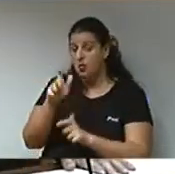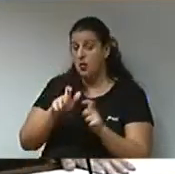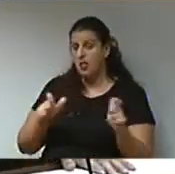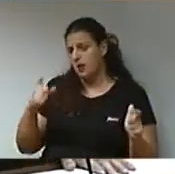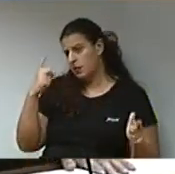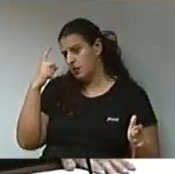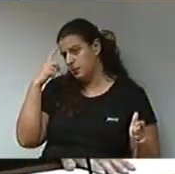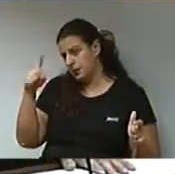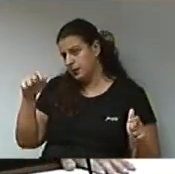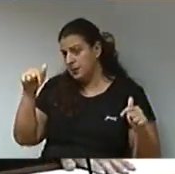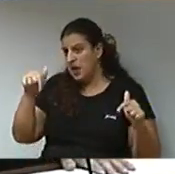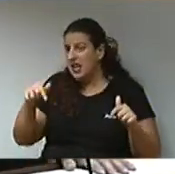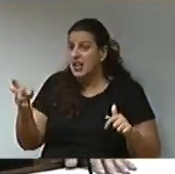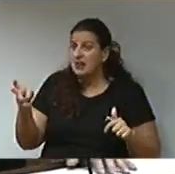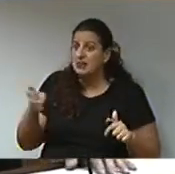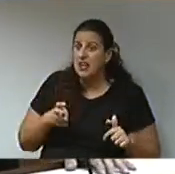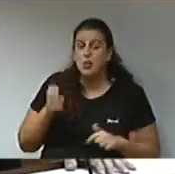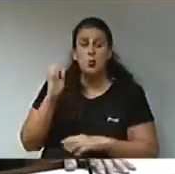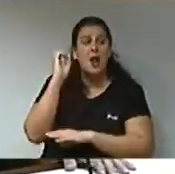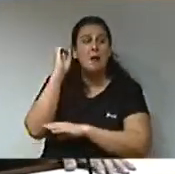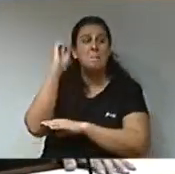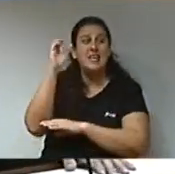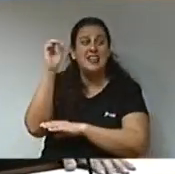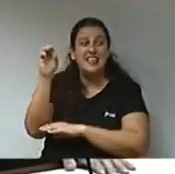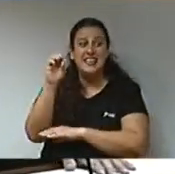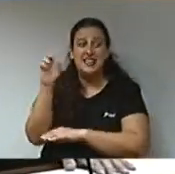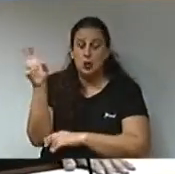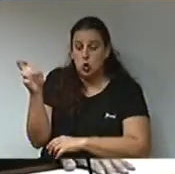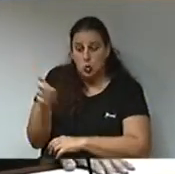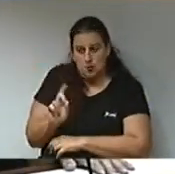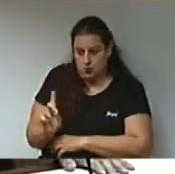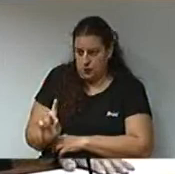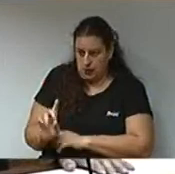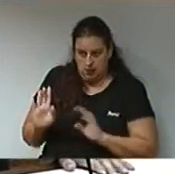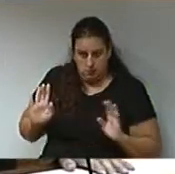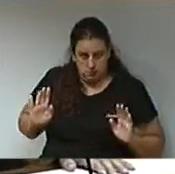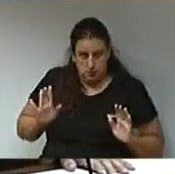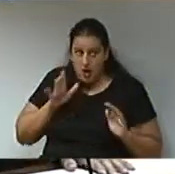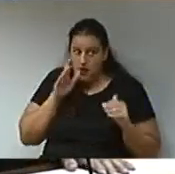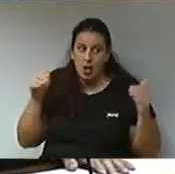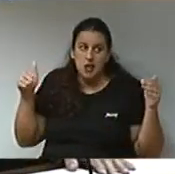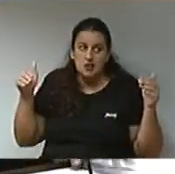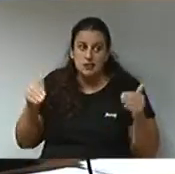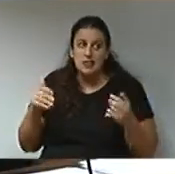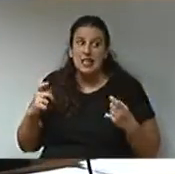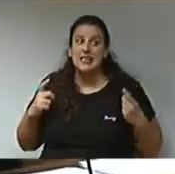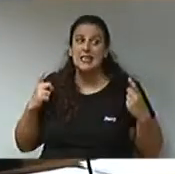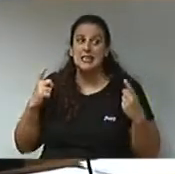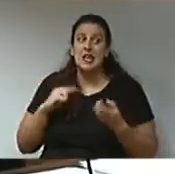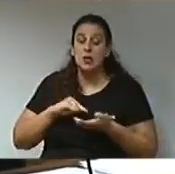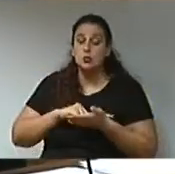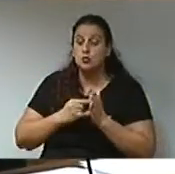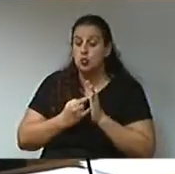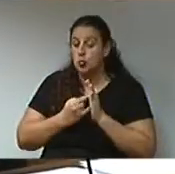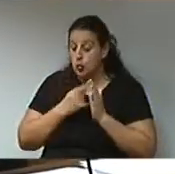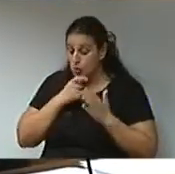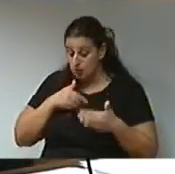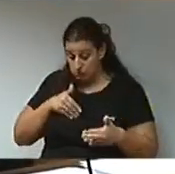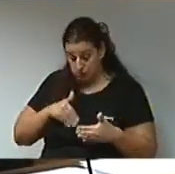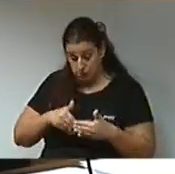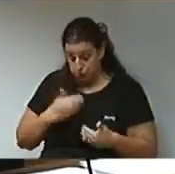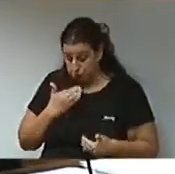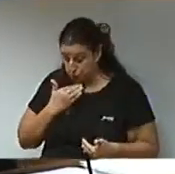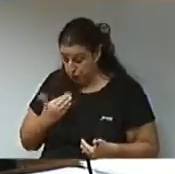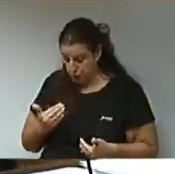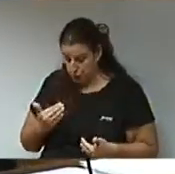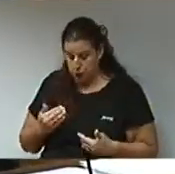sabrán. Pero aquí no hemos venido a escuchar un mitin. Eso habrá tiempo. Ahora no estamos en eso. Ahora estamos en intentar buscar soluciones inmediatas, lo más rápidamente posible,